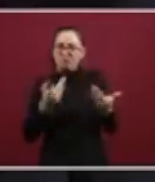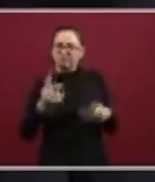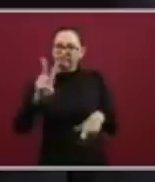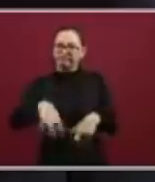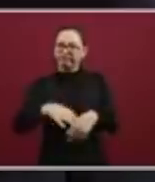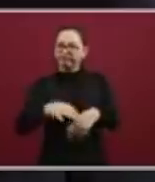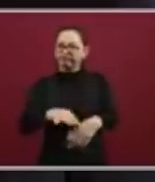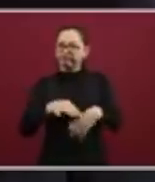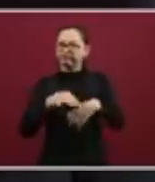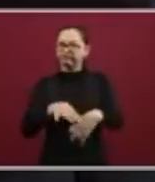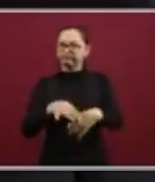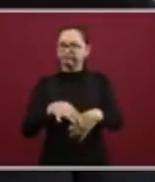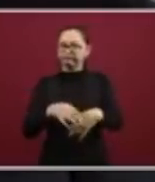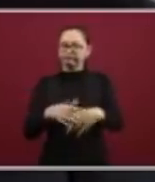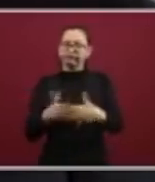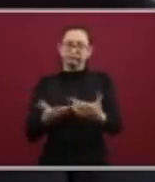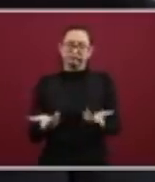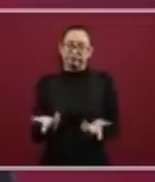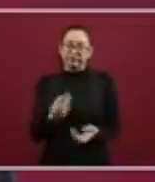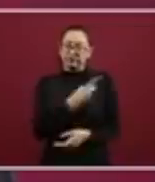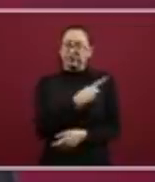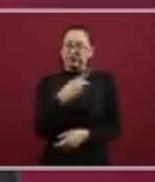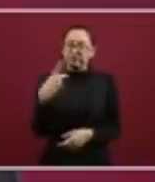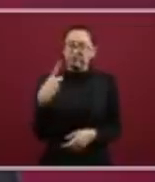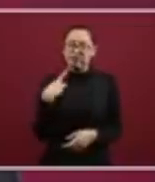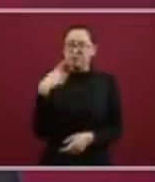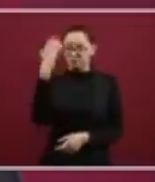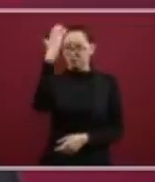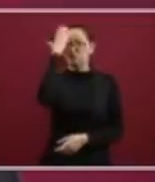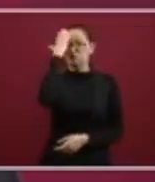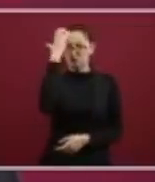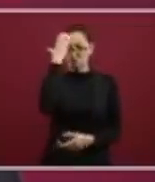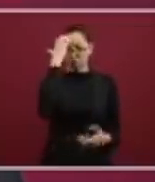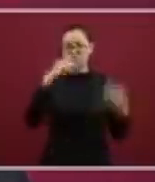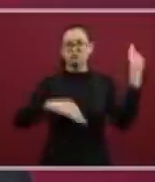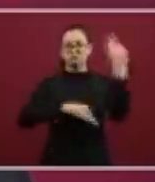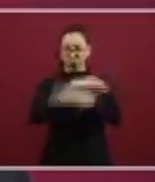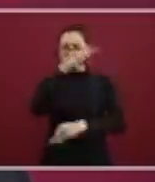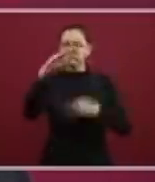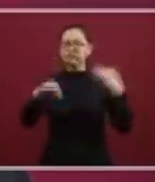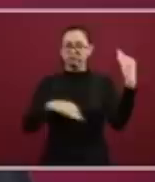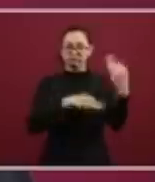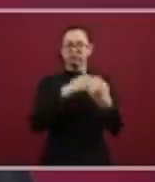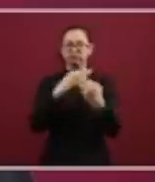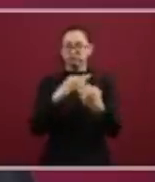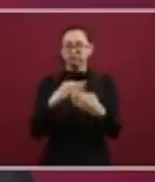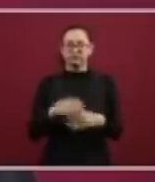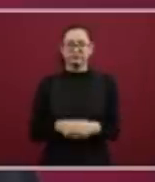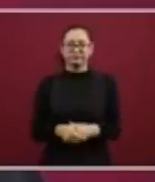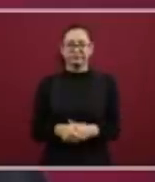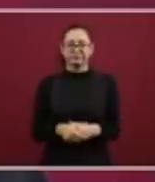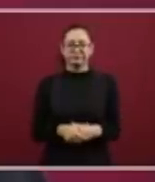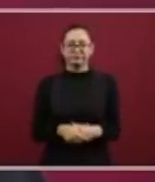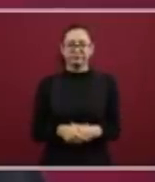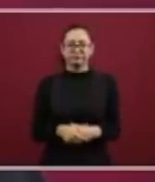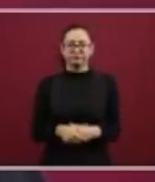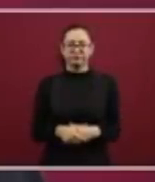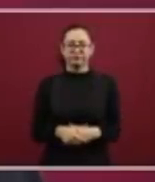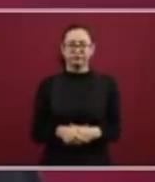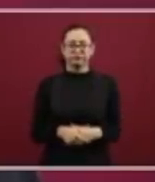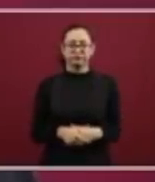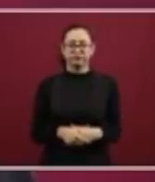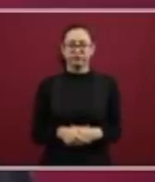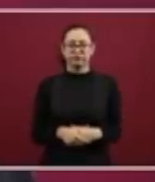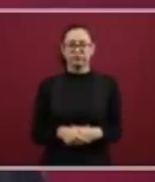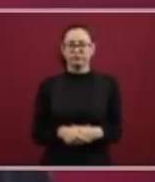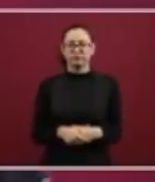que salga a la luz y que se